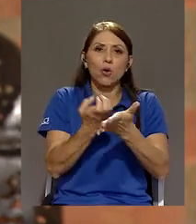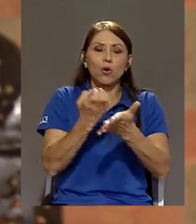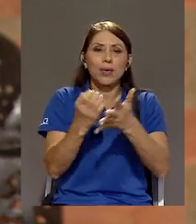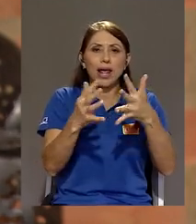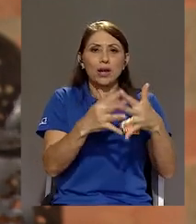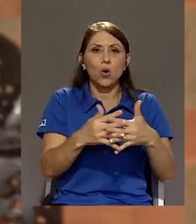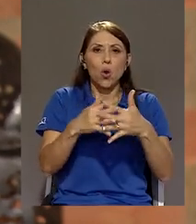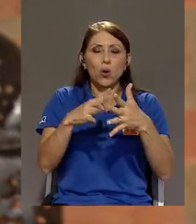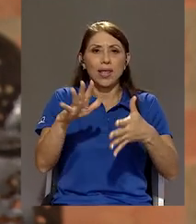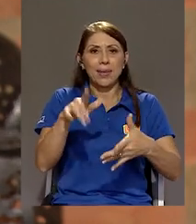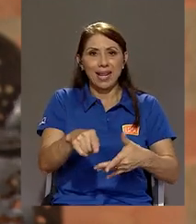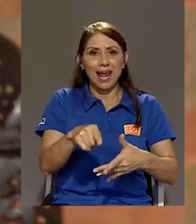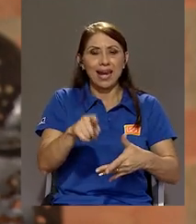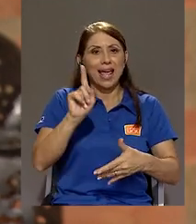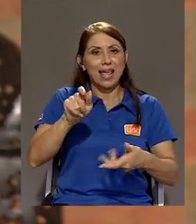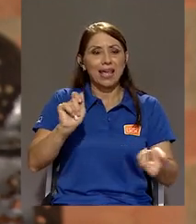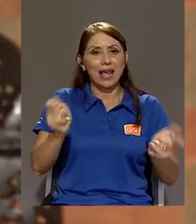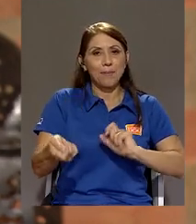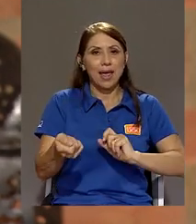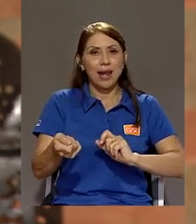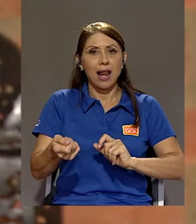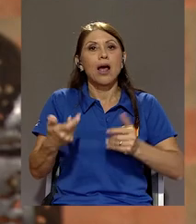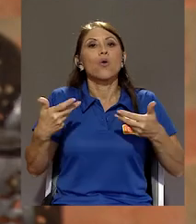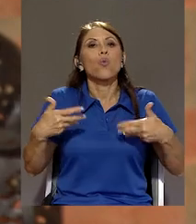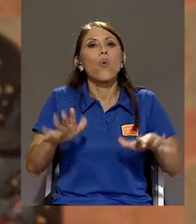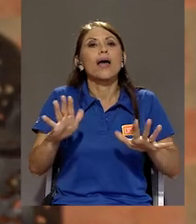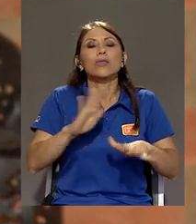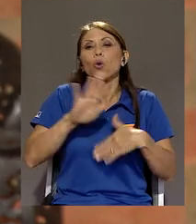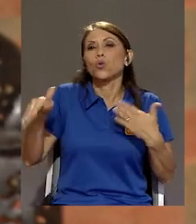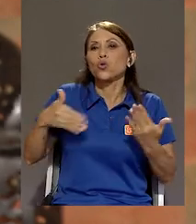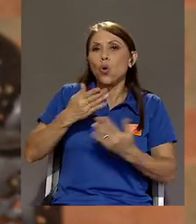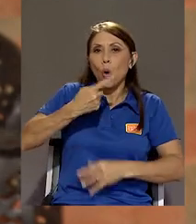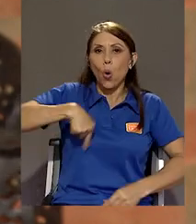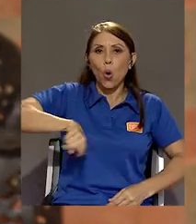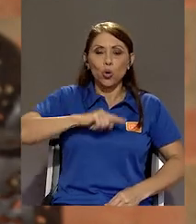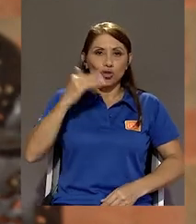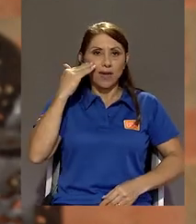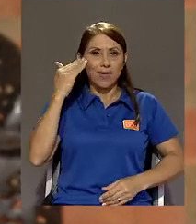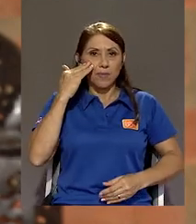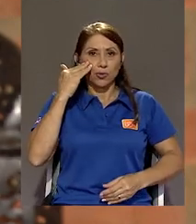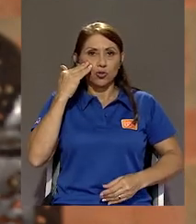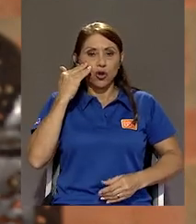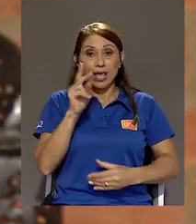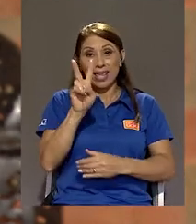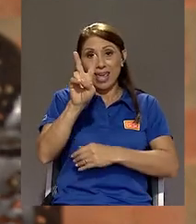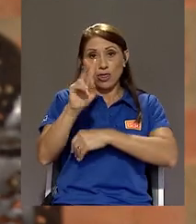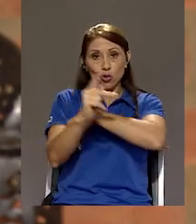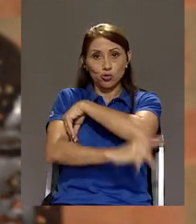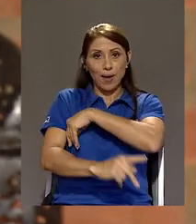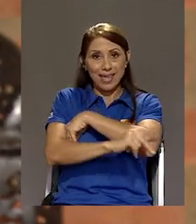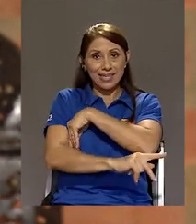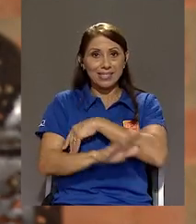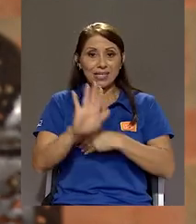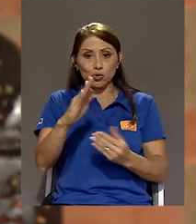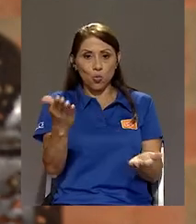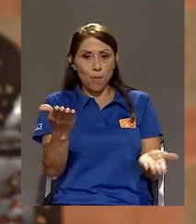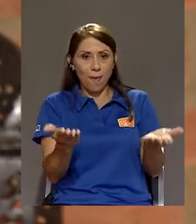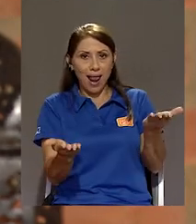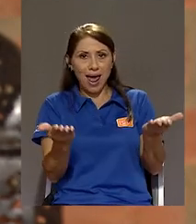cambiarla. ¿Cuándo? O sea, todos sabemos que el resultado de la balanza comercial de dos países